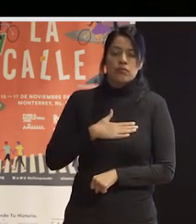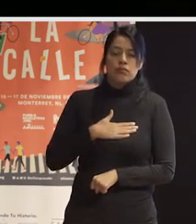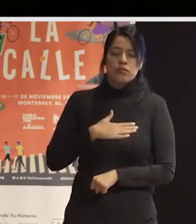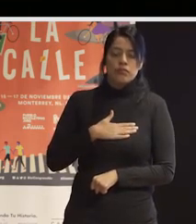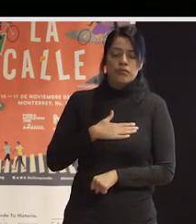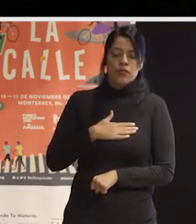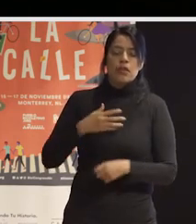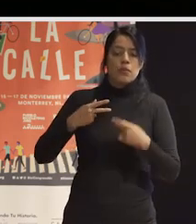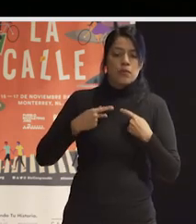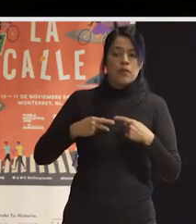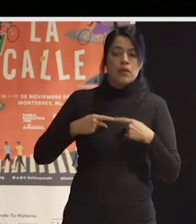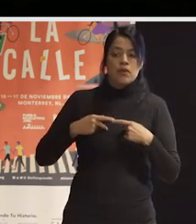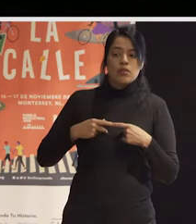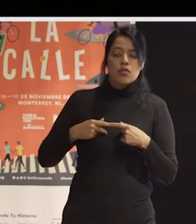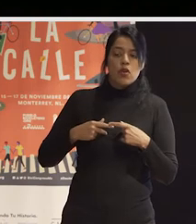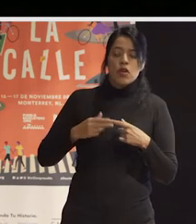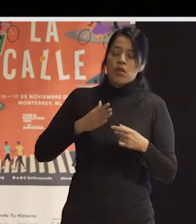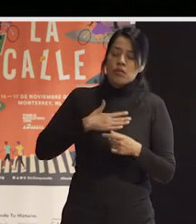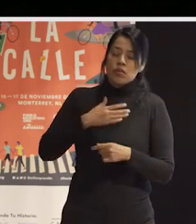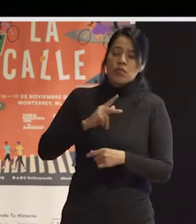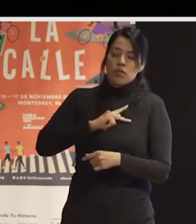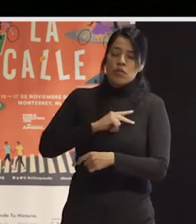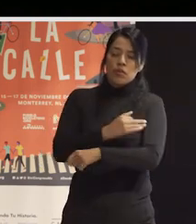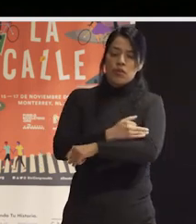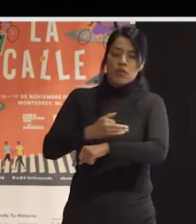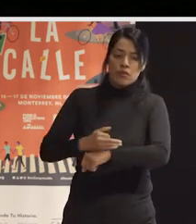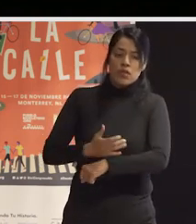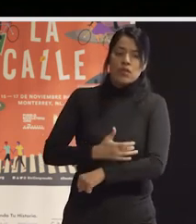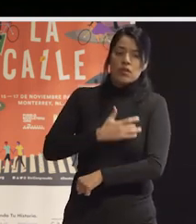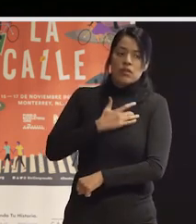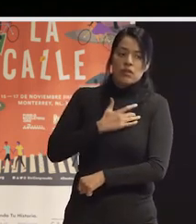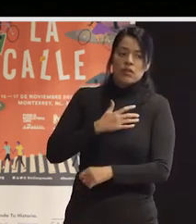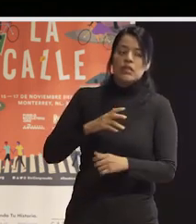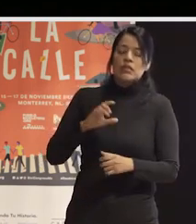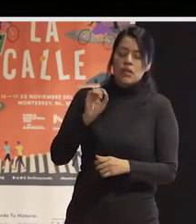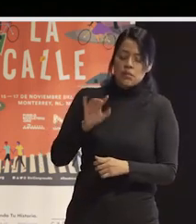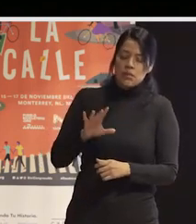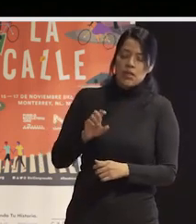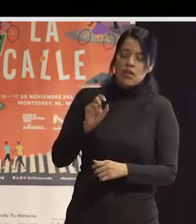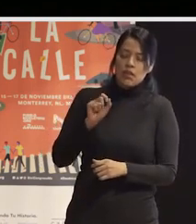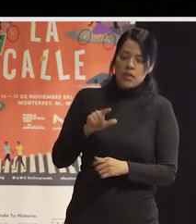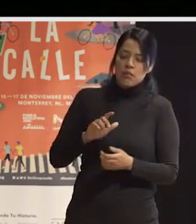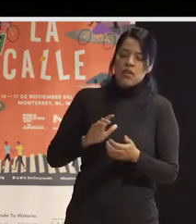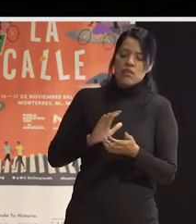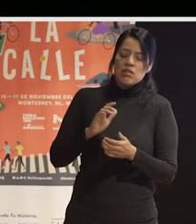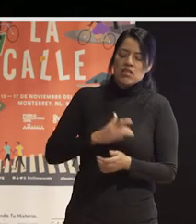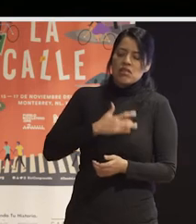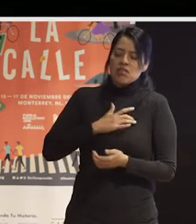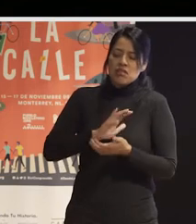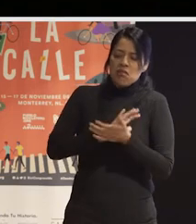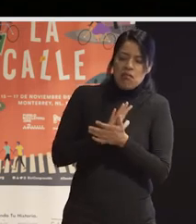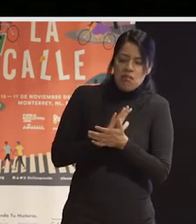gente mujer es mi propia familia bien experimentado la violencia no la el acoso la